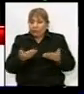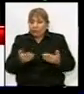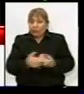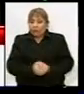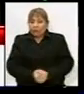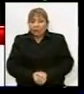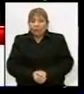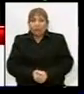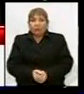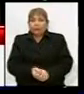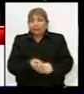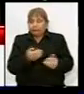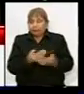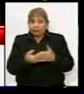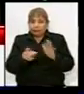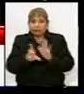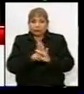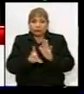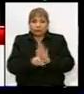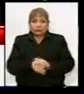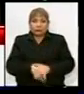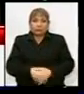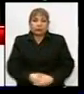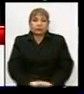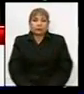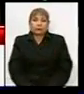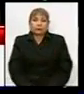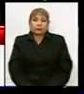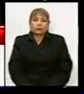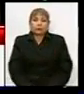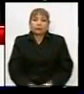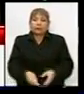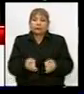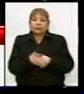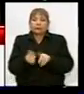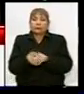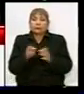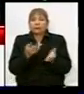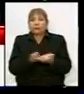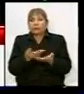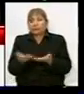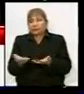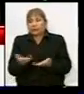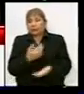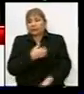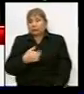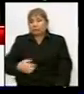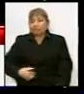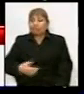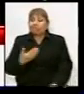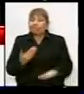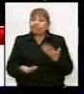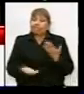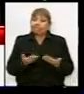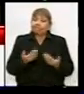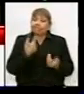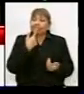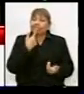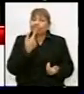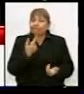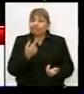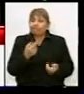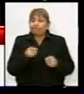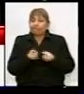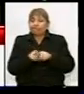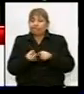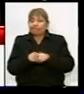es en esta ley deberíamos hacer de esta manera además de eso señor presidente algo que también mencionamos en la misma